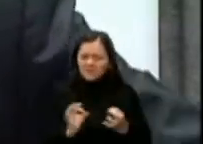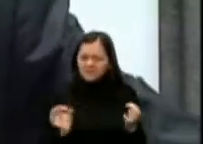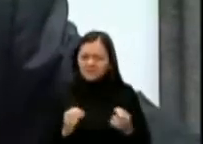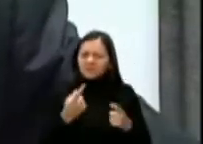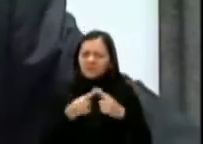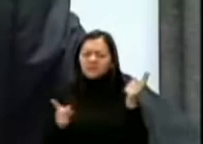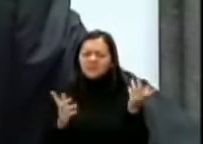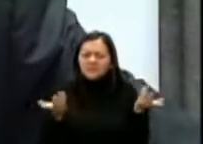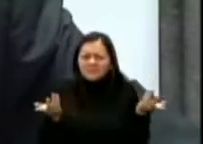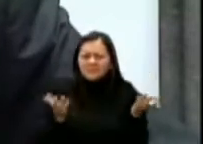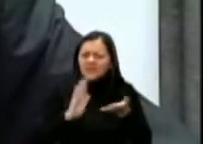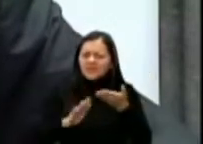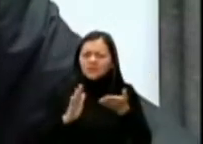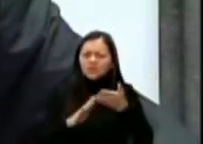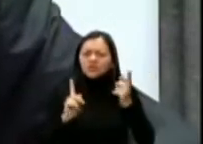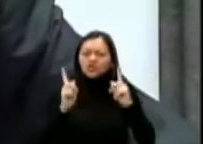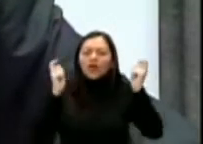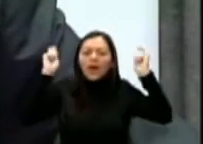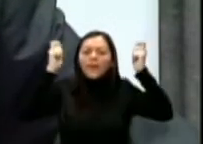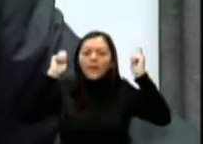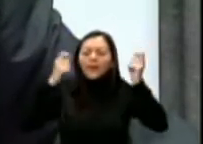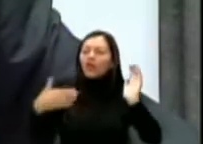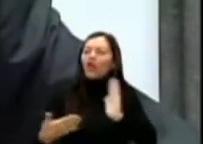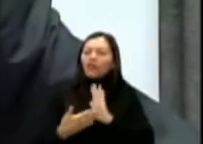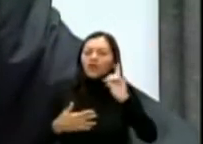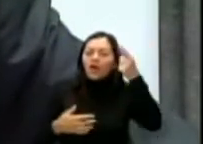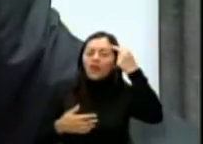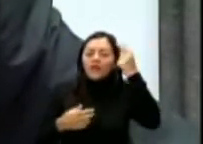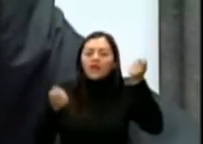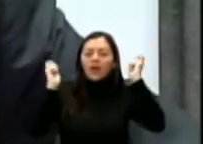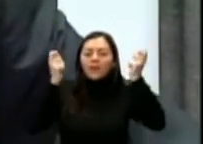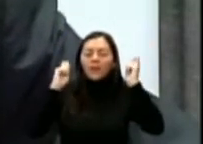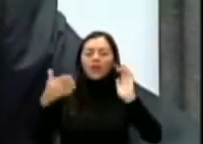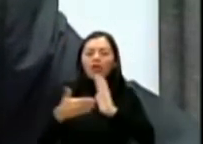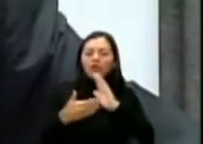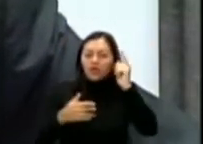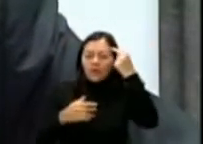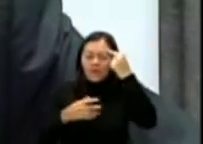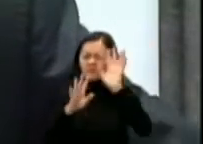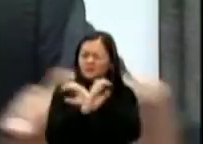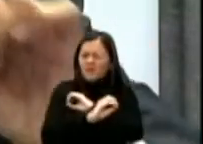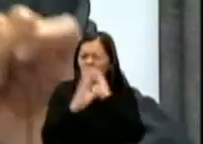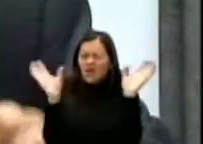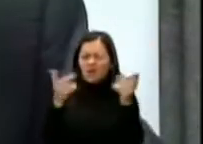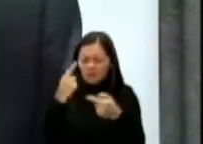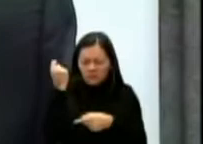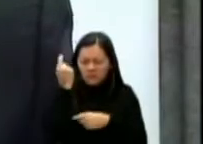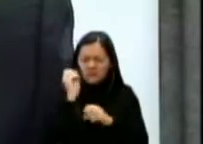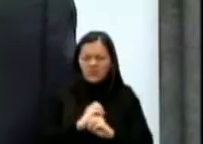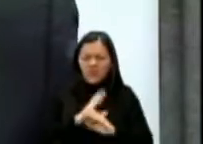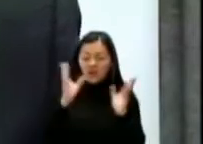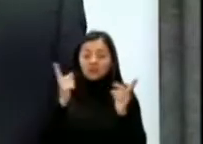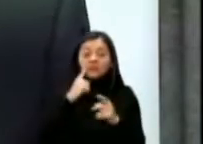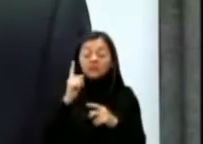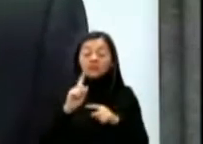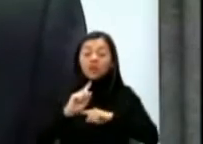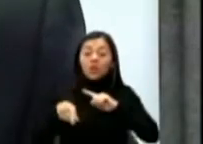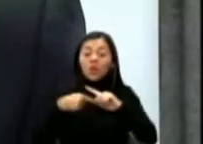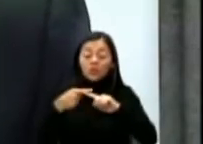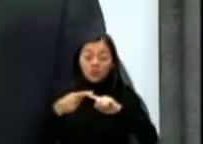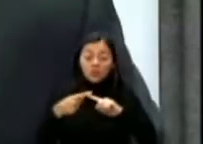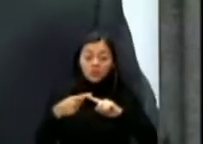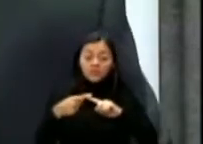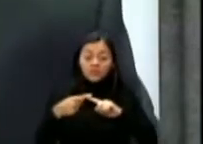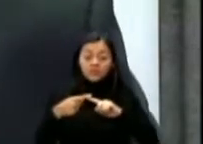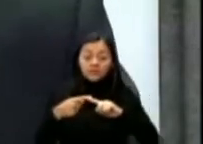hablar también de doble moral en esta entrevista y creo que el oyente lo va a entender con mucha claridad pero mire usted de una política de gobierno